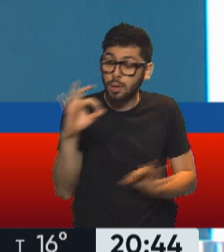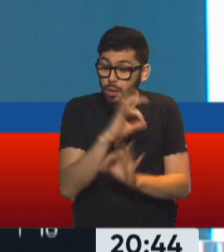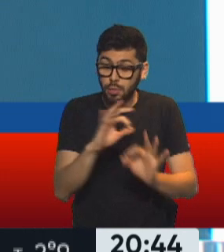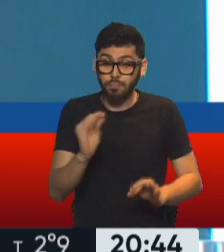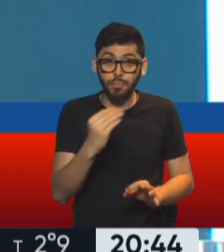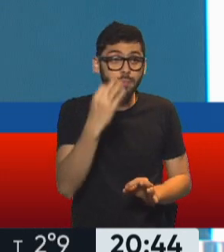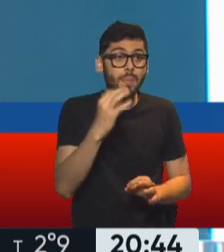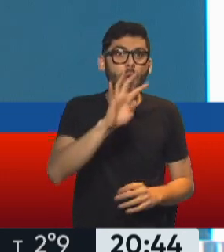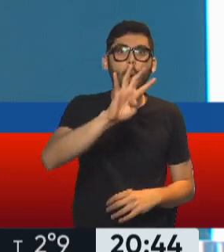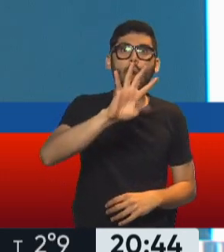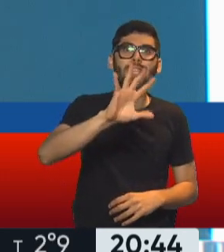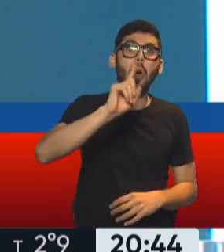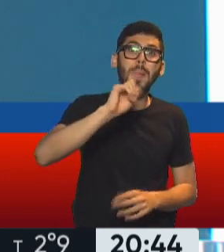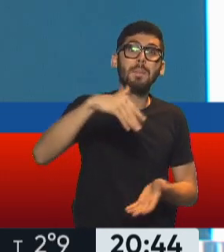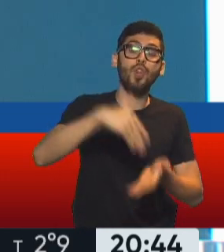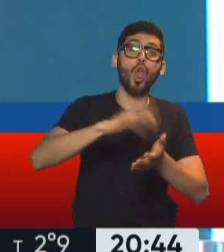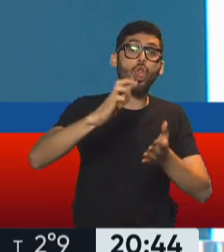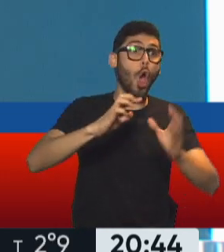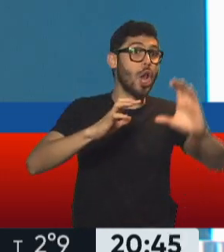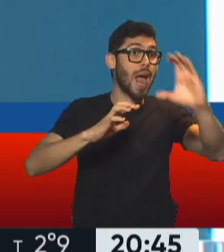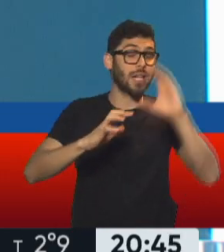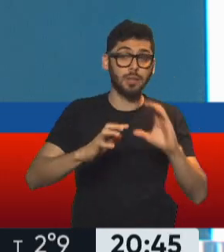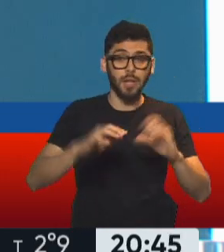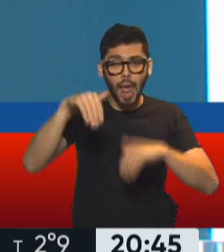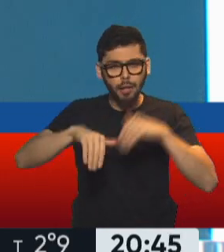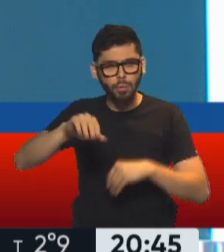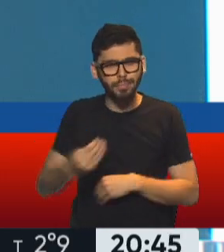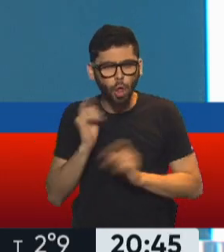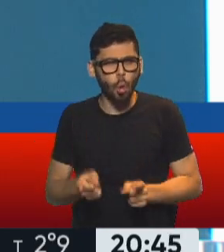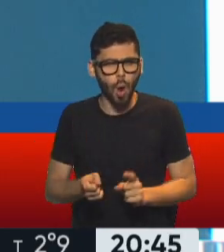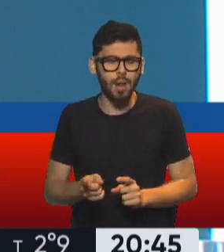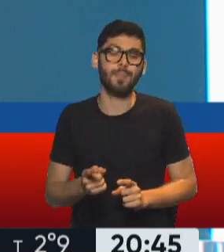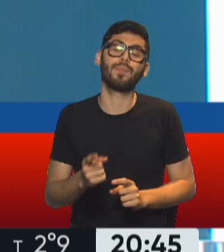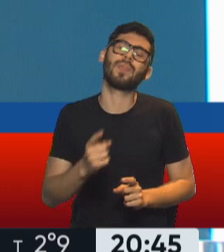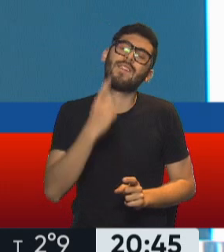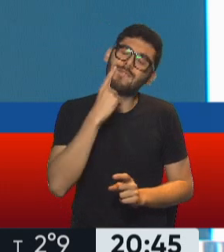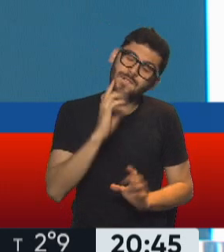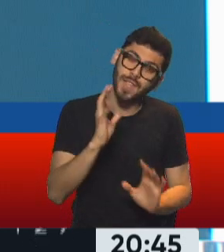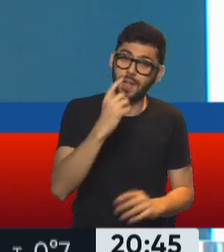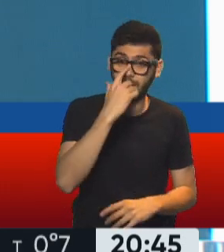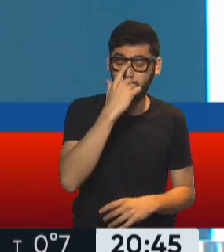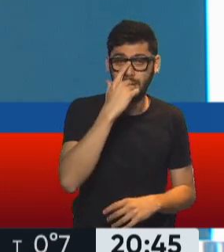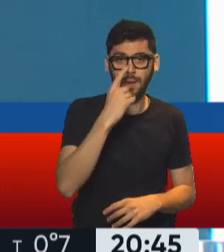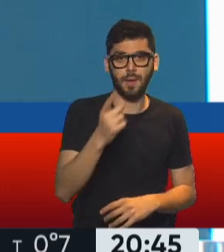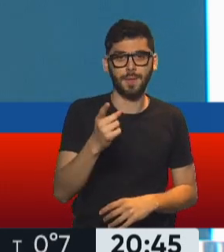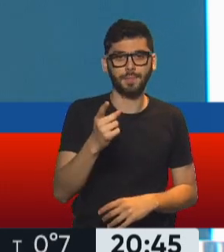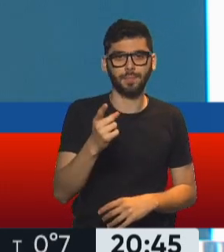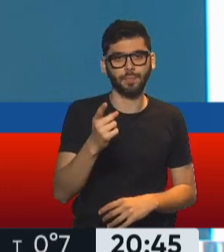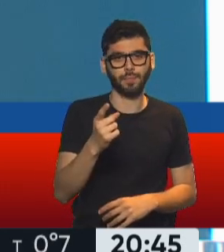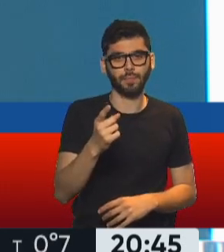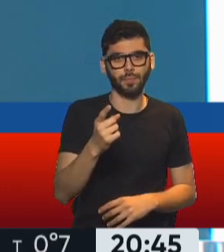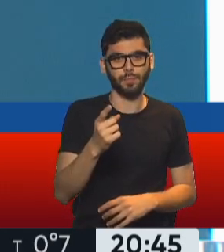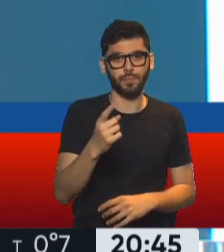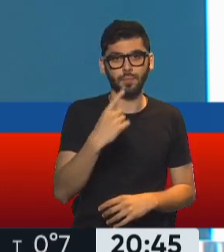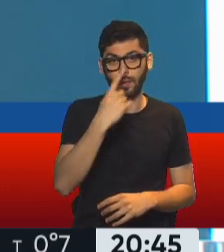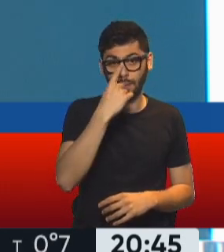siquiera con 45.000 millones de dólares pudo ganar una elección. Exacto. Fijémonos que tuvo que terminar poniendo de nuevo